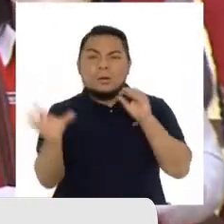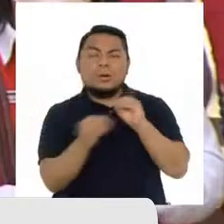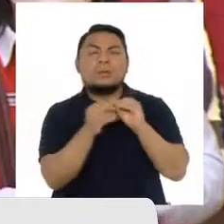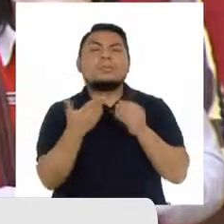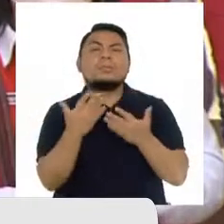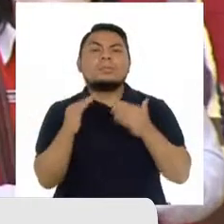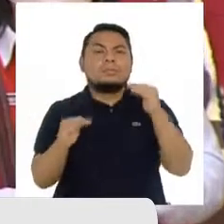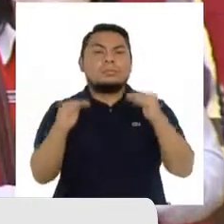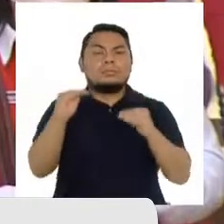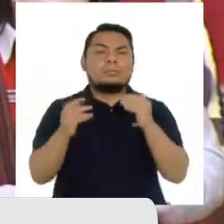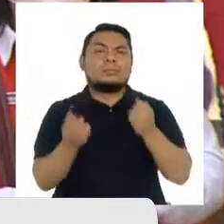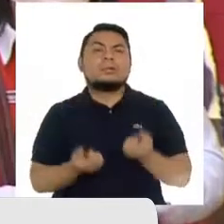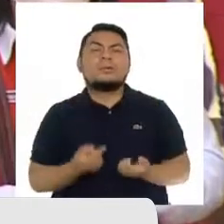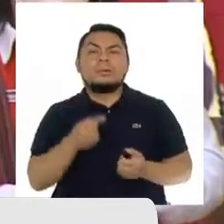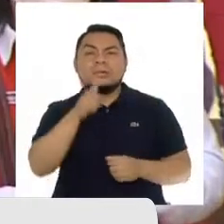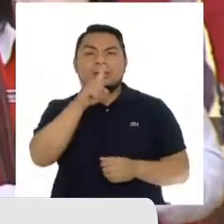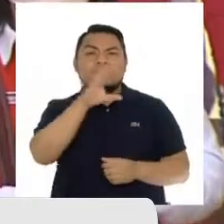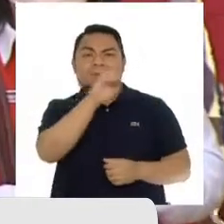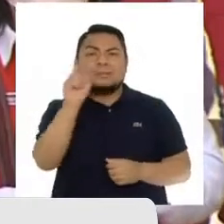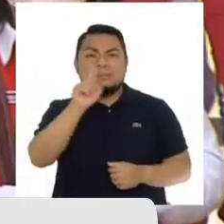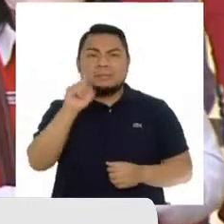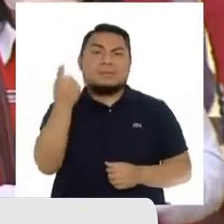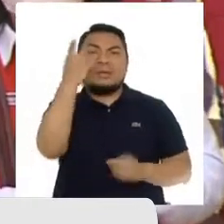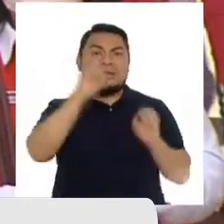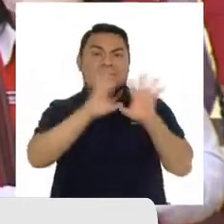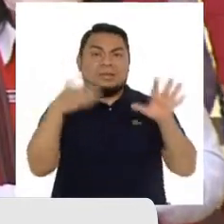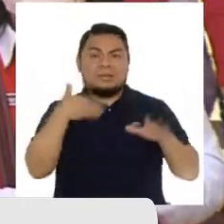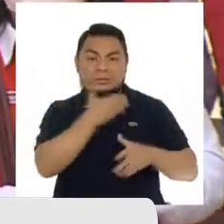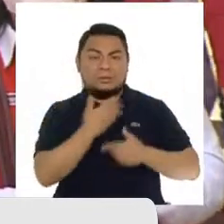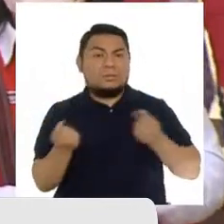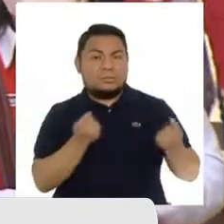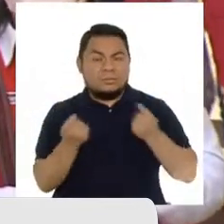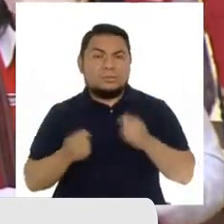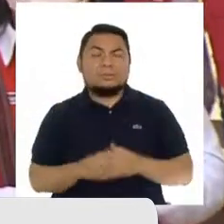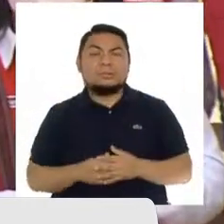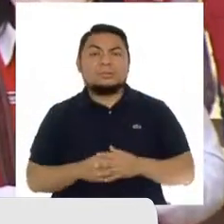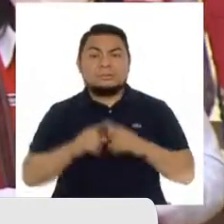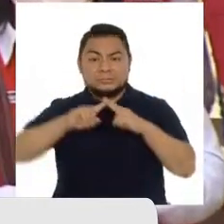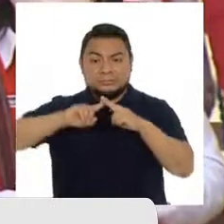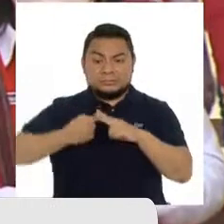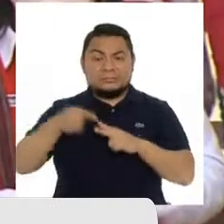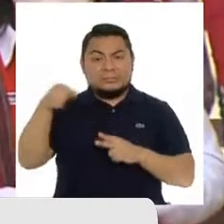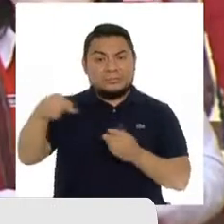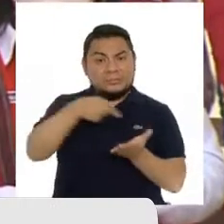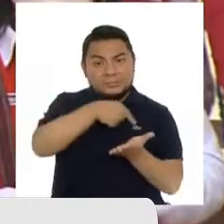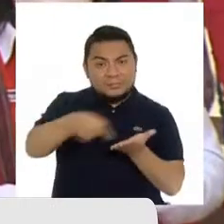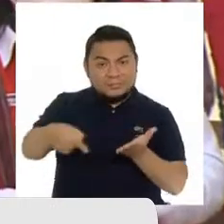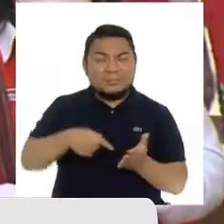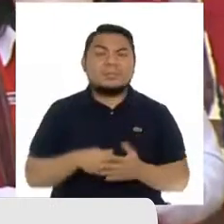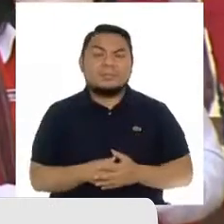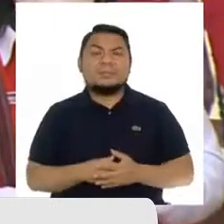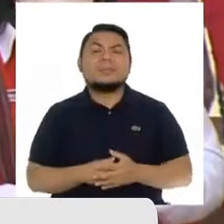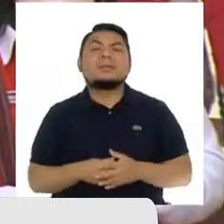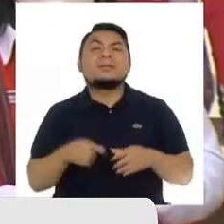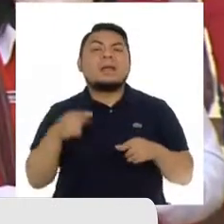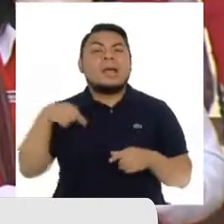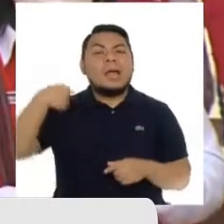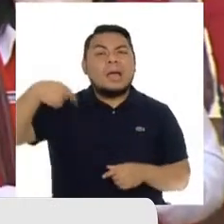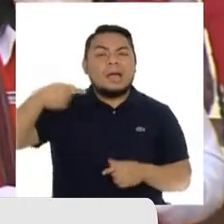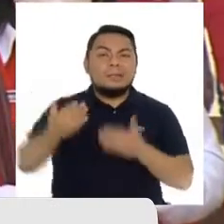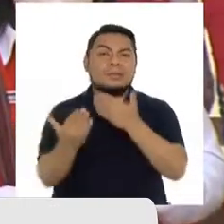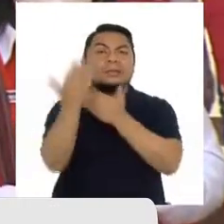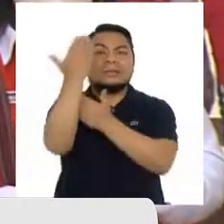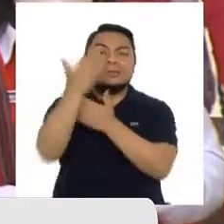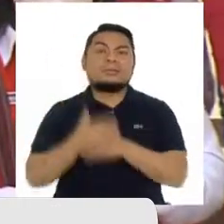el balance de los 100 primeros días a partir de la semana y en cada mañana